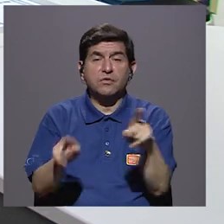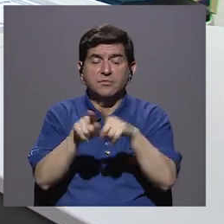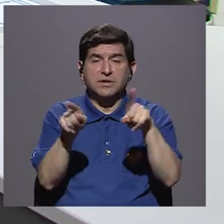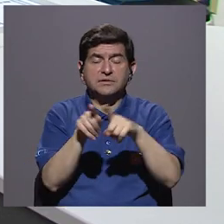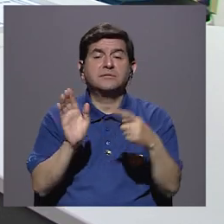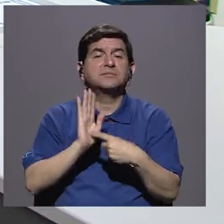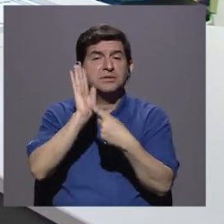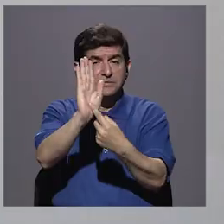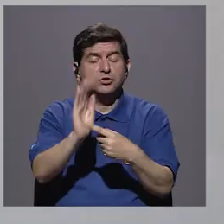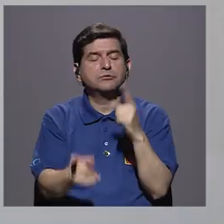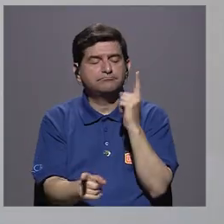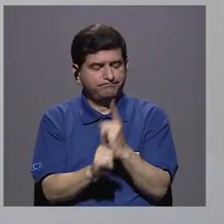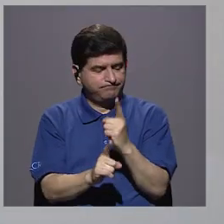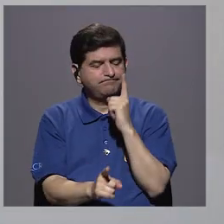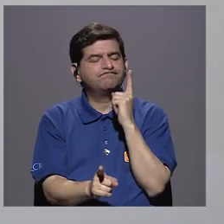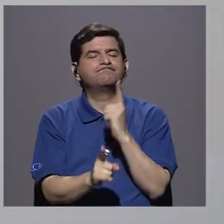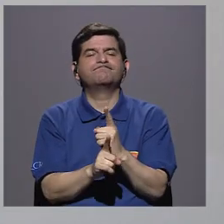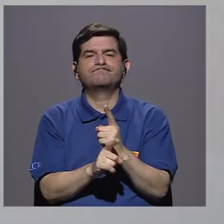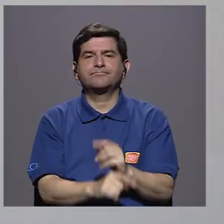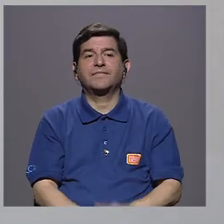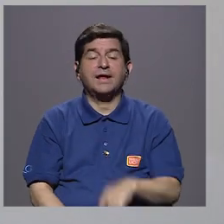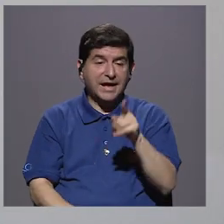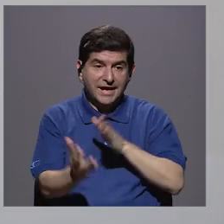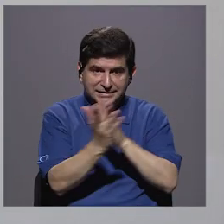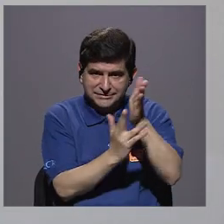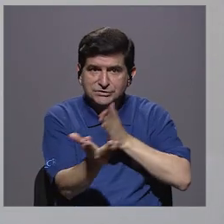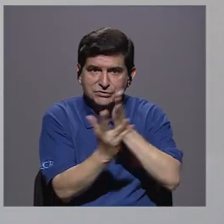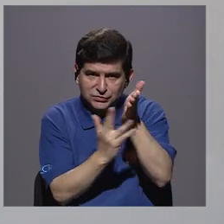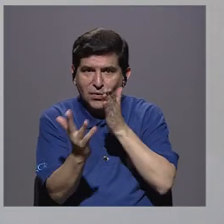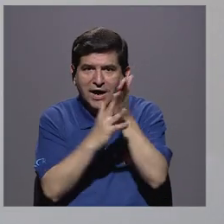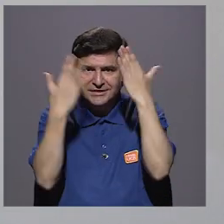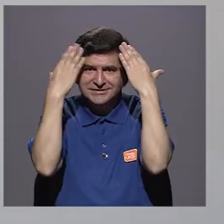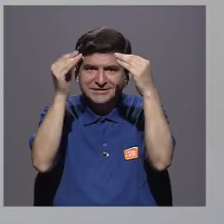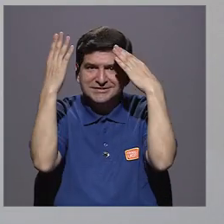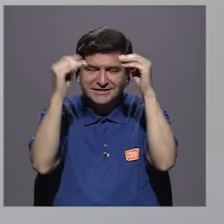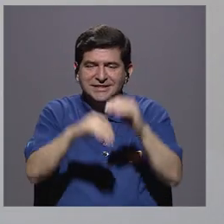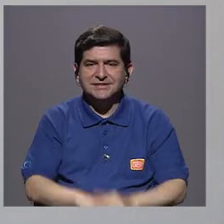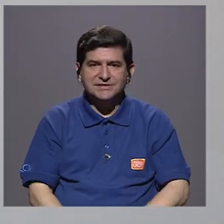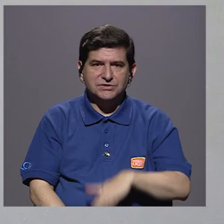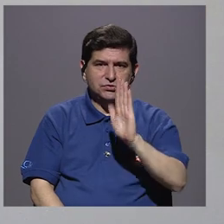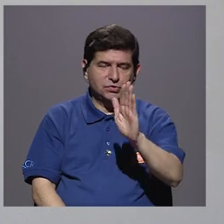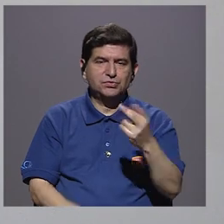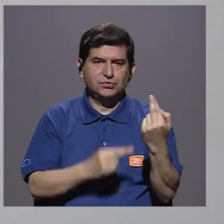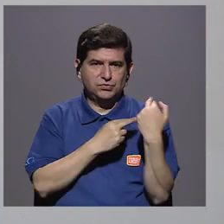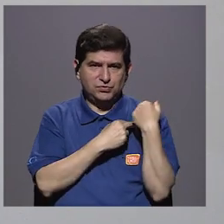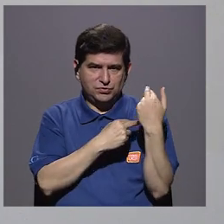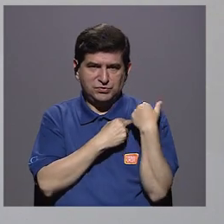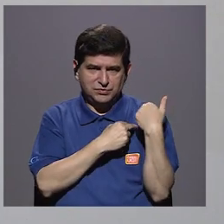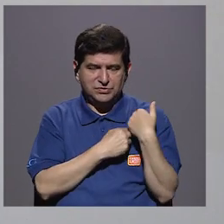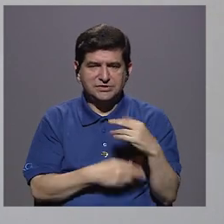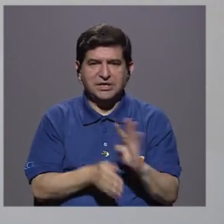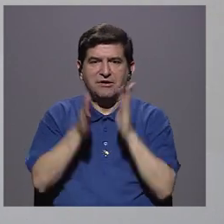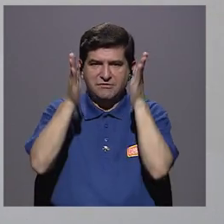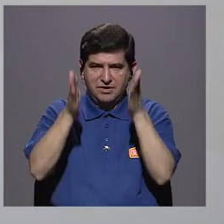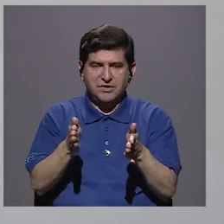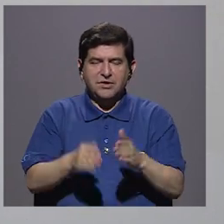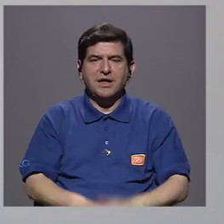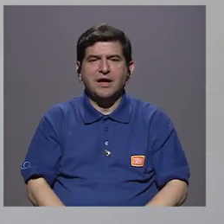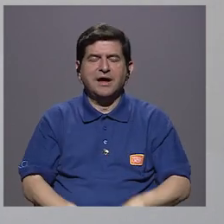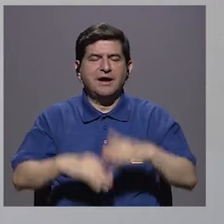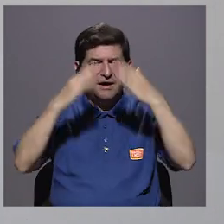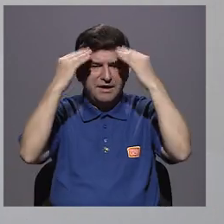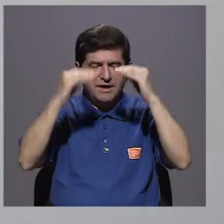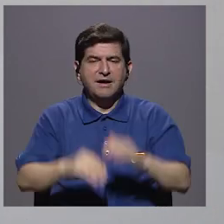dar a conocer esa correcto, información. Correcto, Gabriela. Esto es acceso a la información. Un deber suyo como usuario es informarse. Entonces,